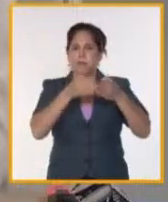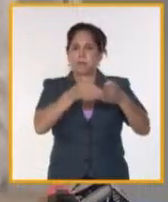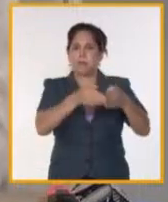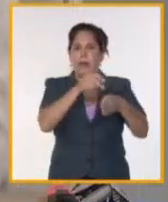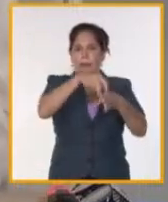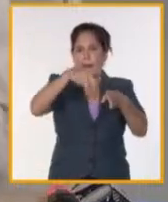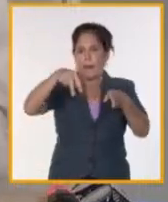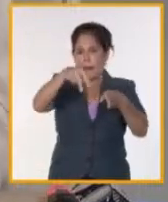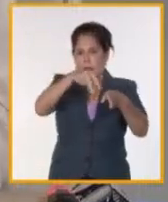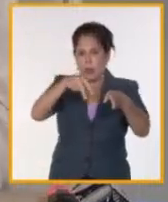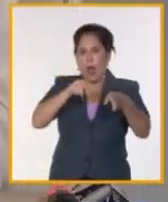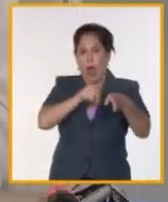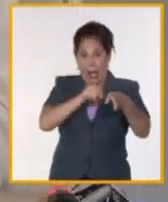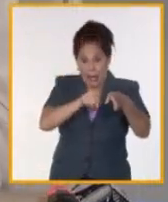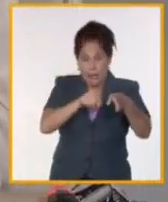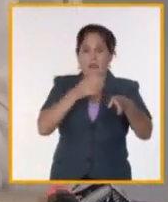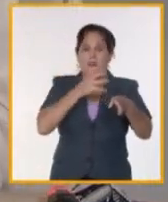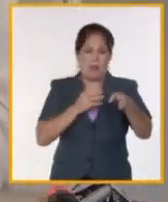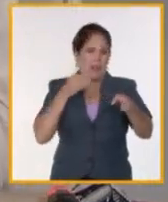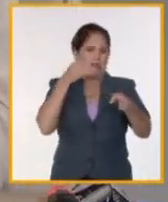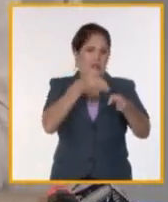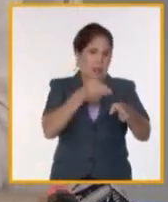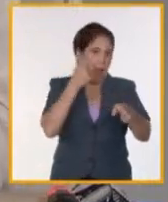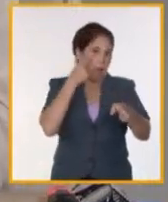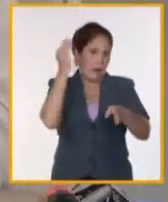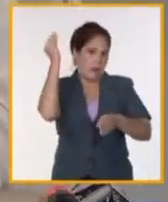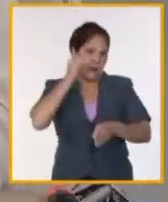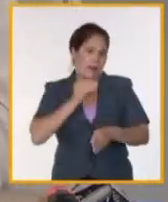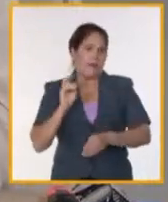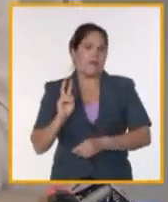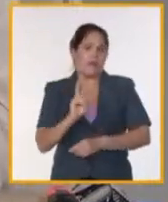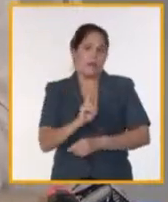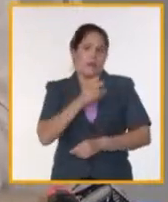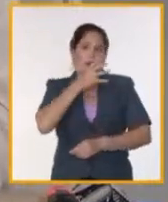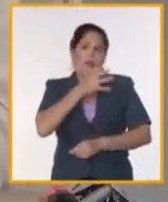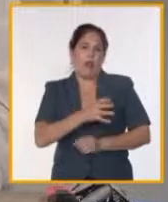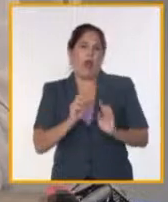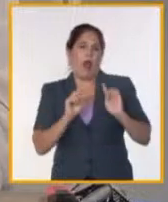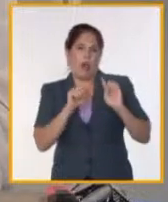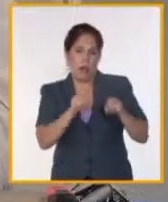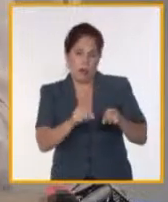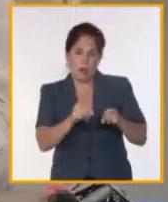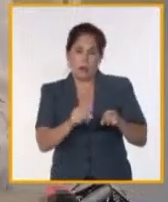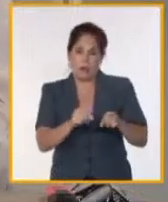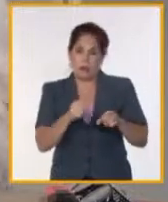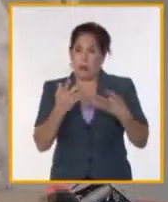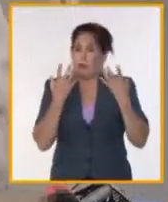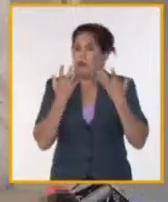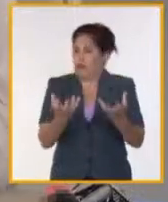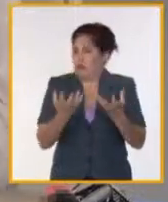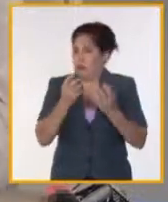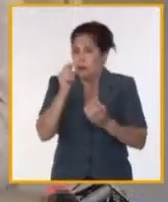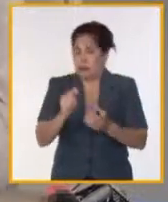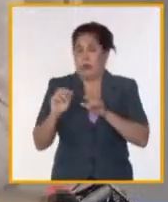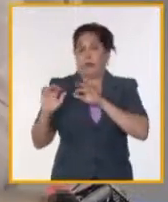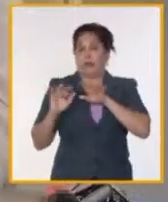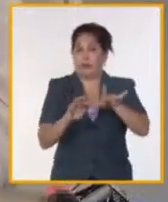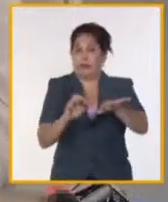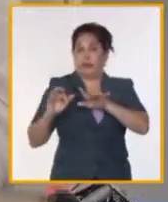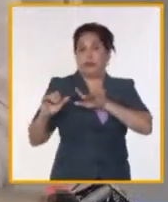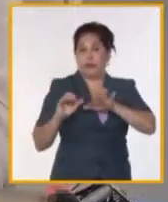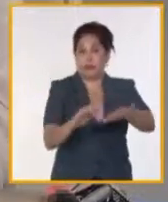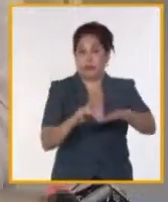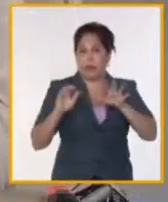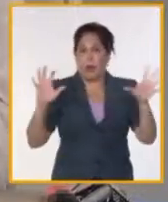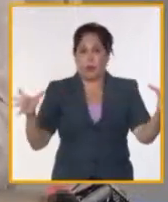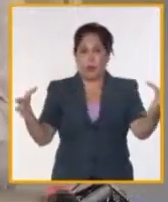lugar. Todo el mundo recuerda con mucho cariño las visitas de nuestro comandante ahí, que eran multitudinarias. Las personas se